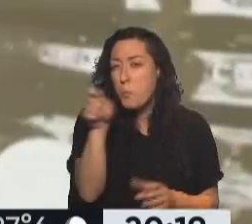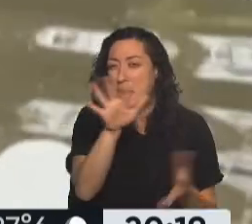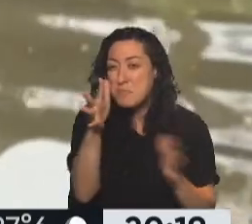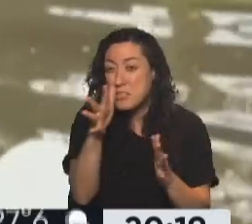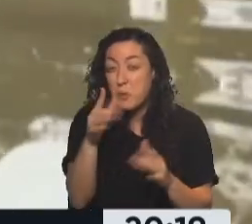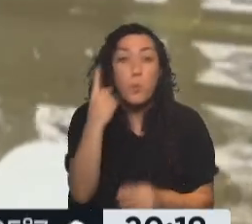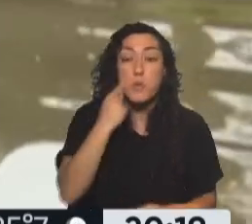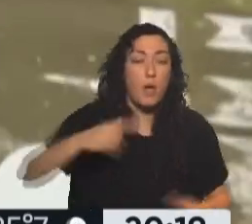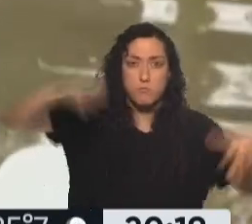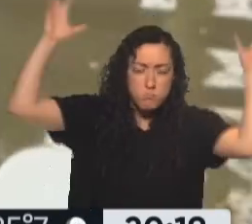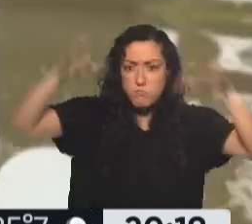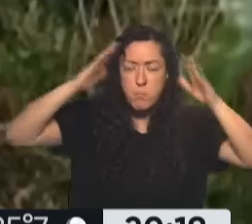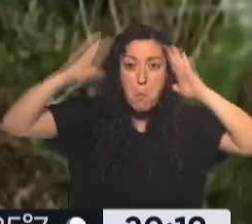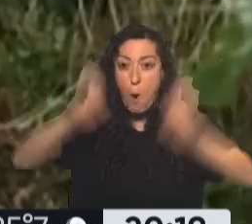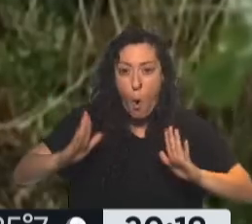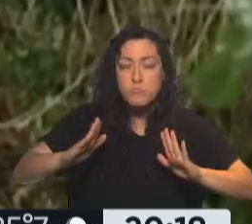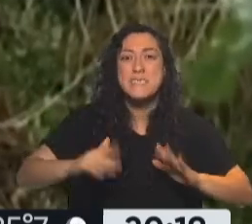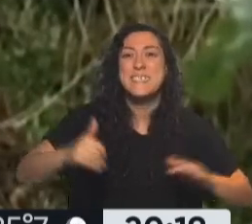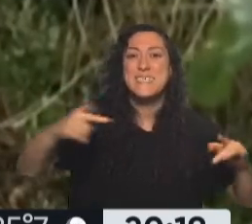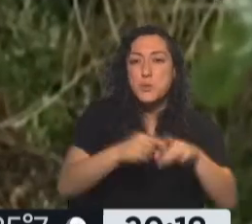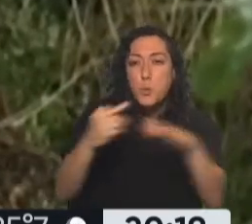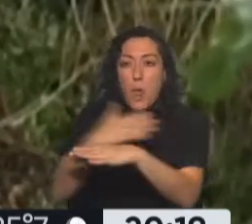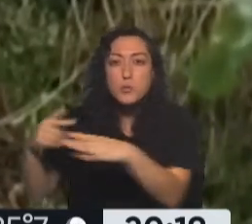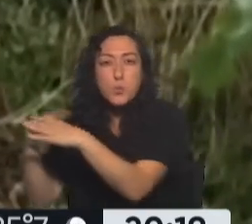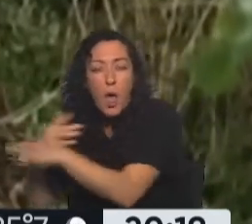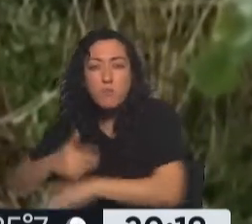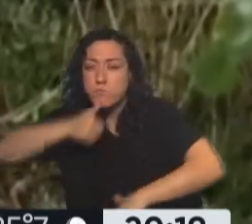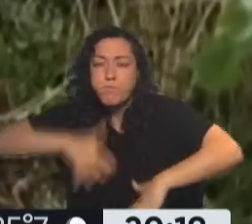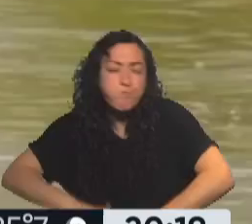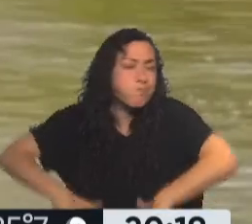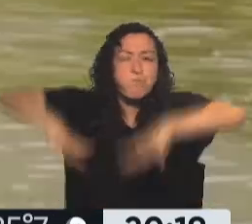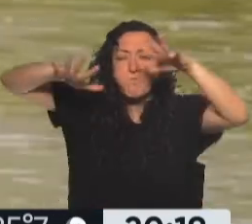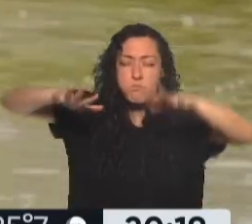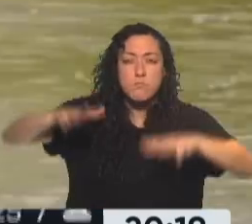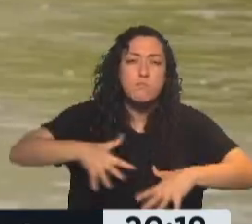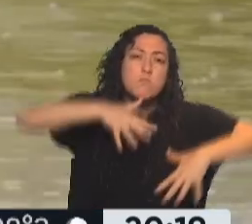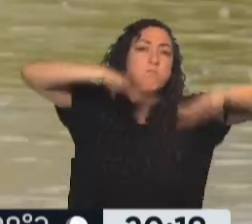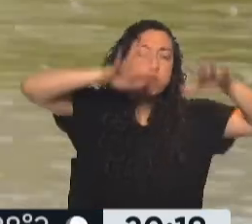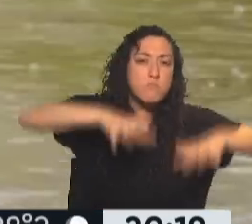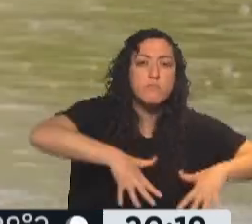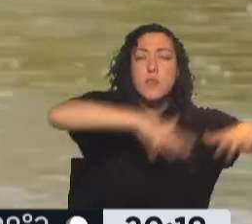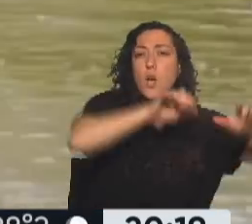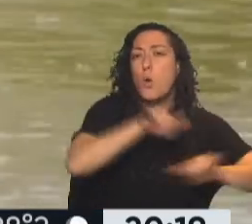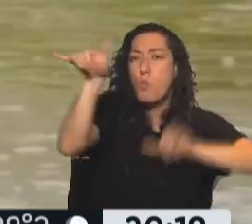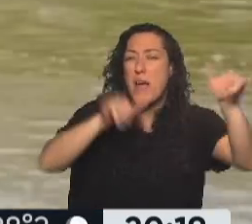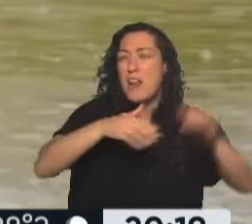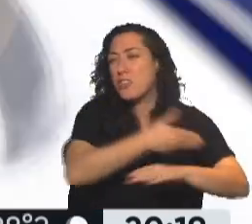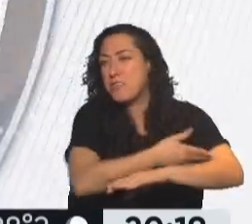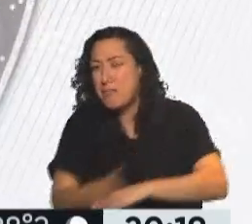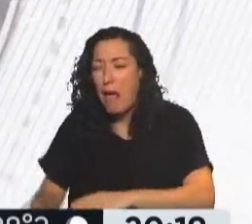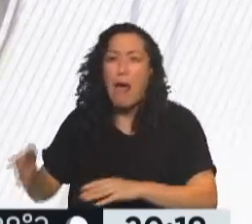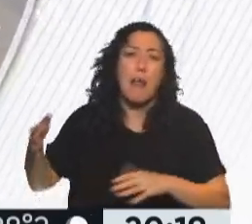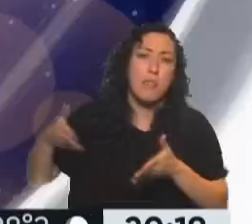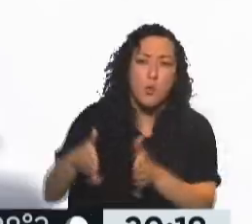país. Hay decenas de ciudades afectadas por inundaciones. Existen importantes retrasos en vuelos, rutas y trenes.